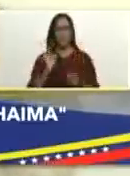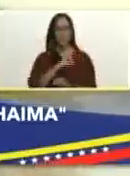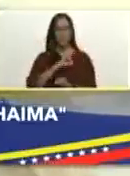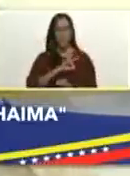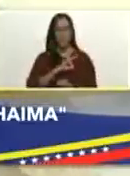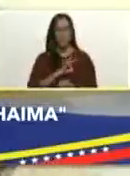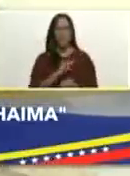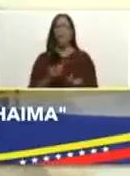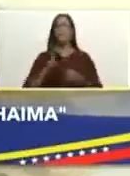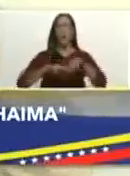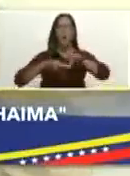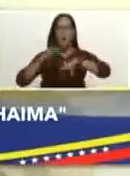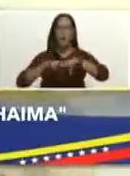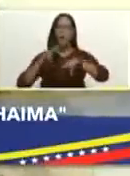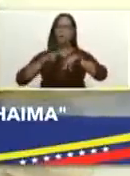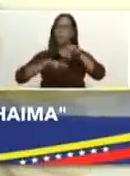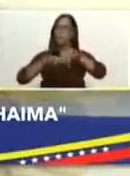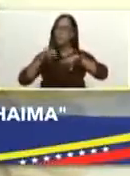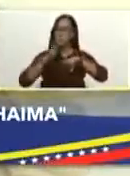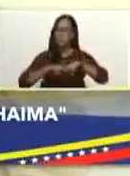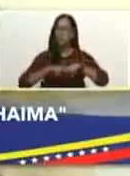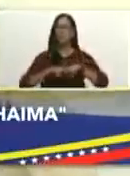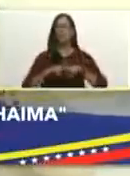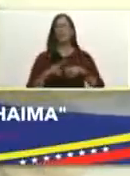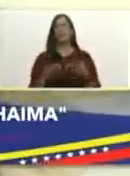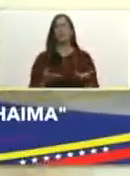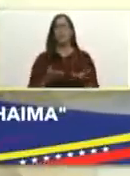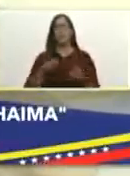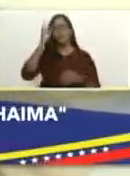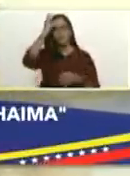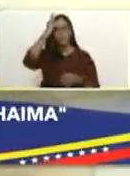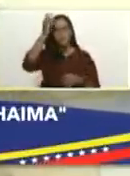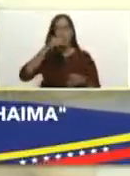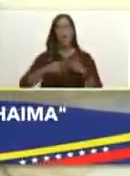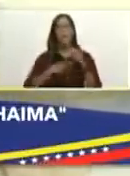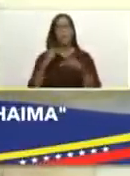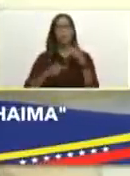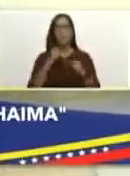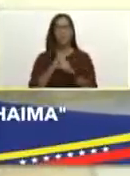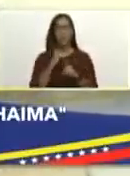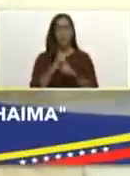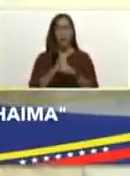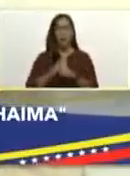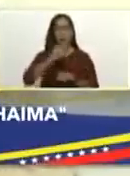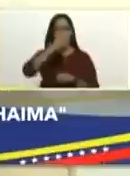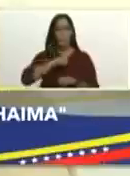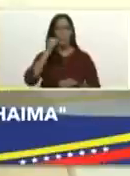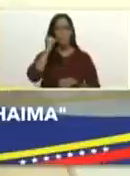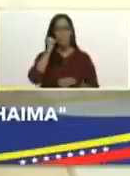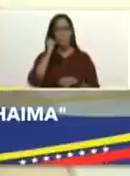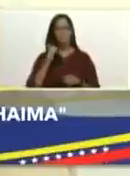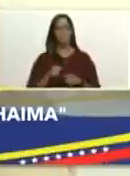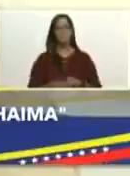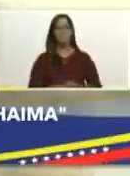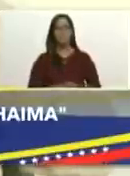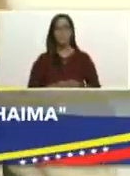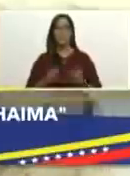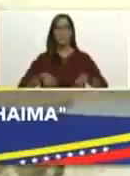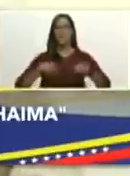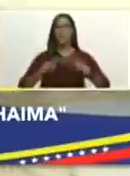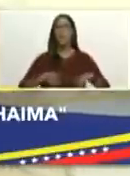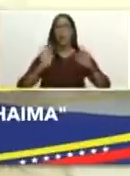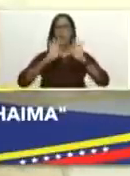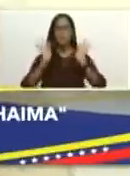la construcción de los consejos productivos de trabajadores y trabajadoras y las nuevas formas